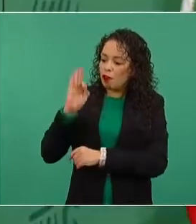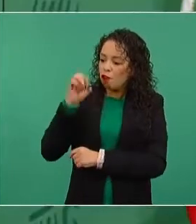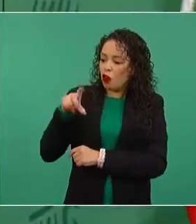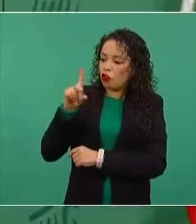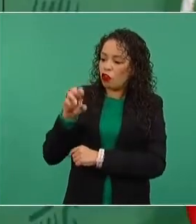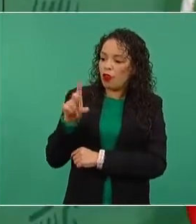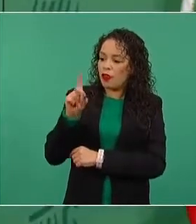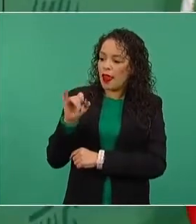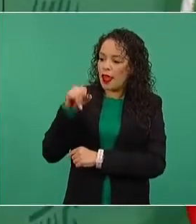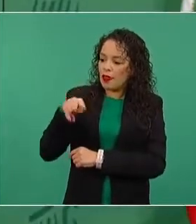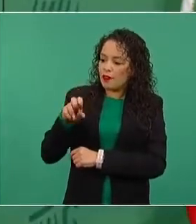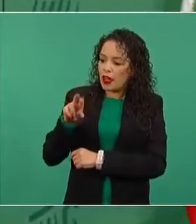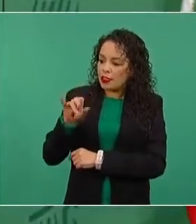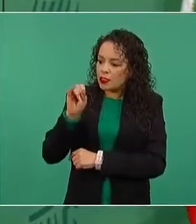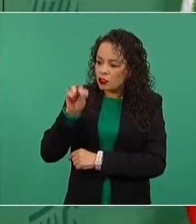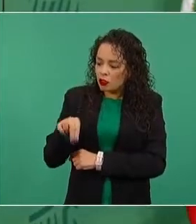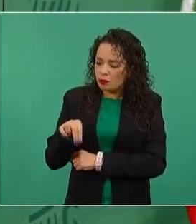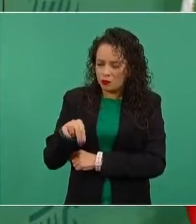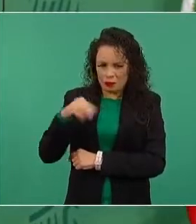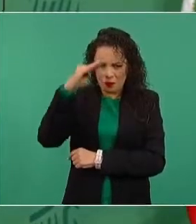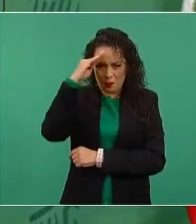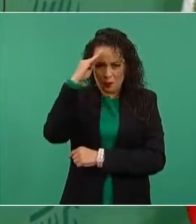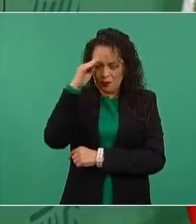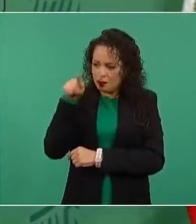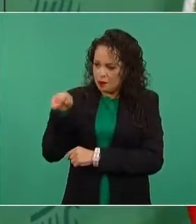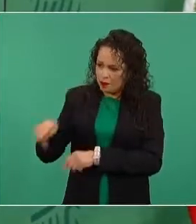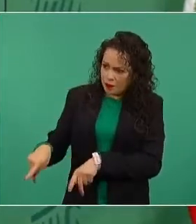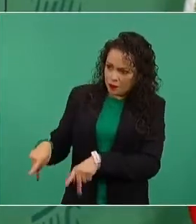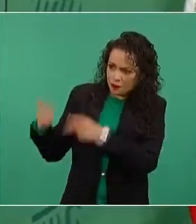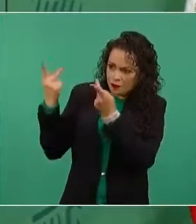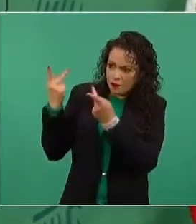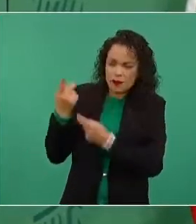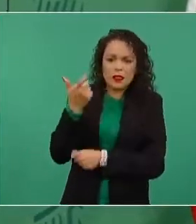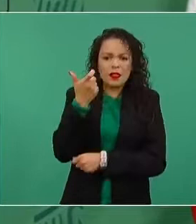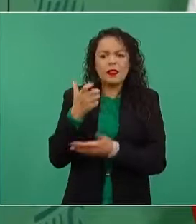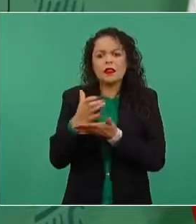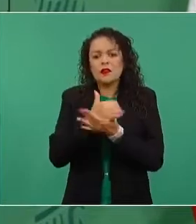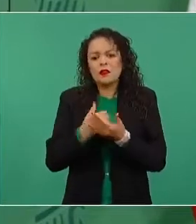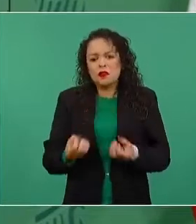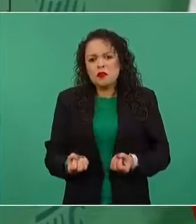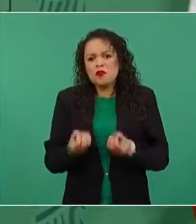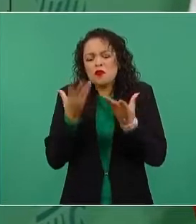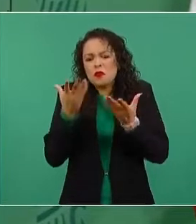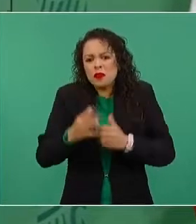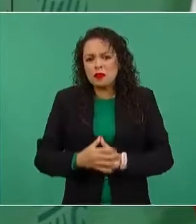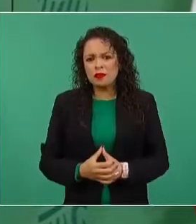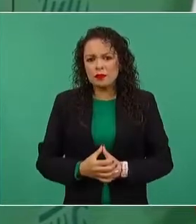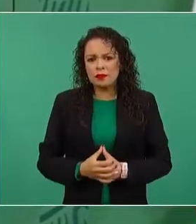¿Cuánto se ganaron con eso? Pura especulación.